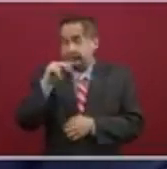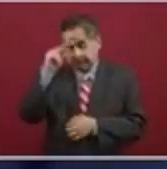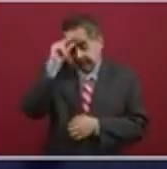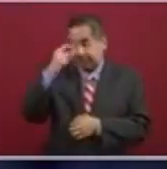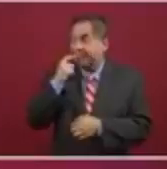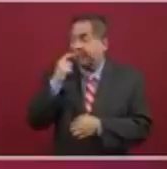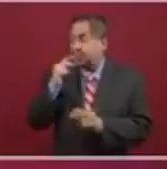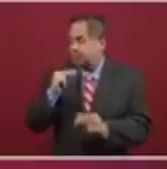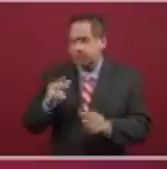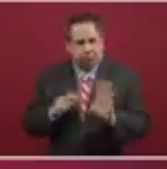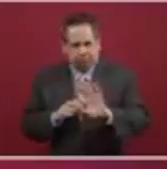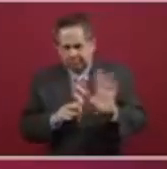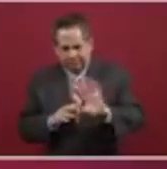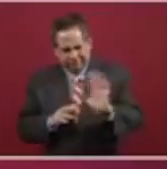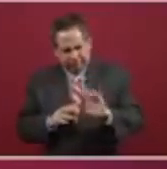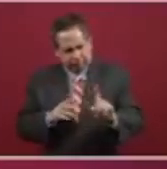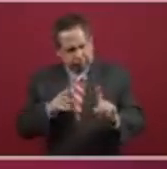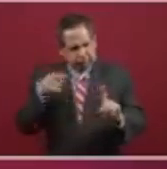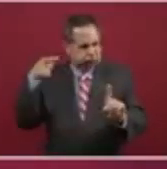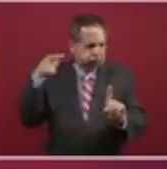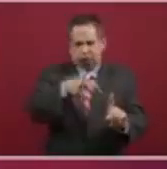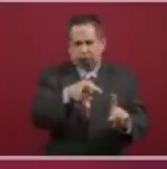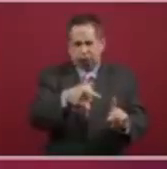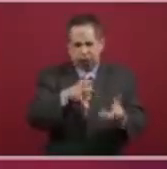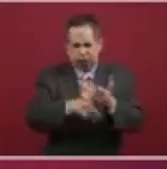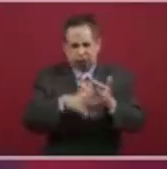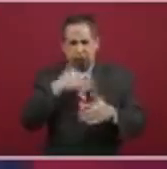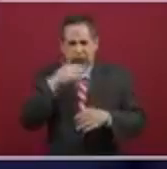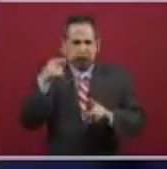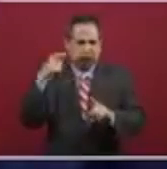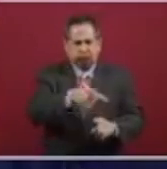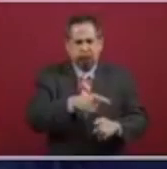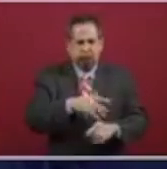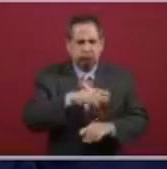que, ay, mira, qué importante, ya